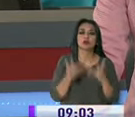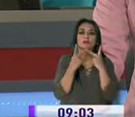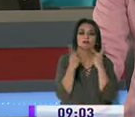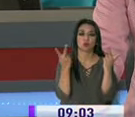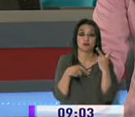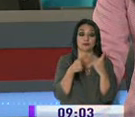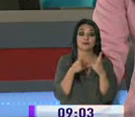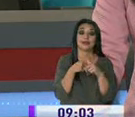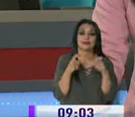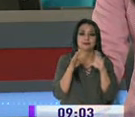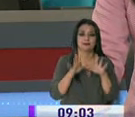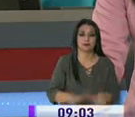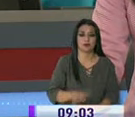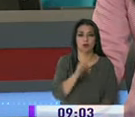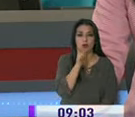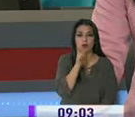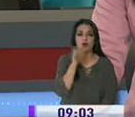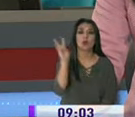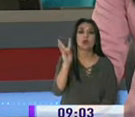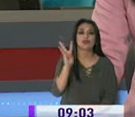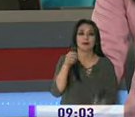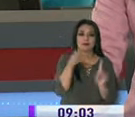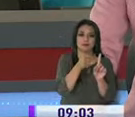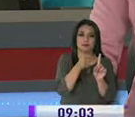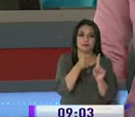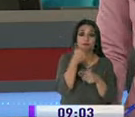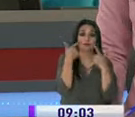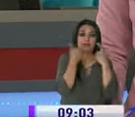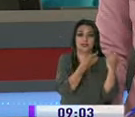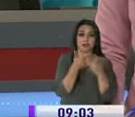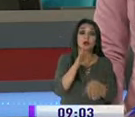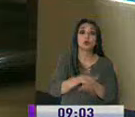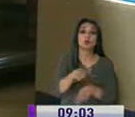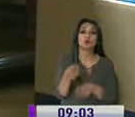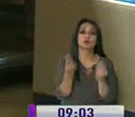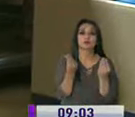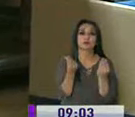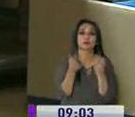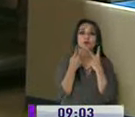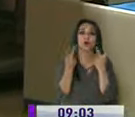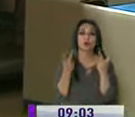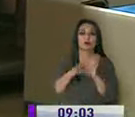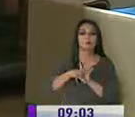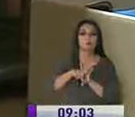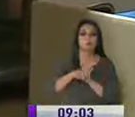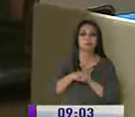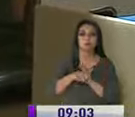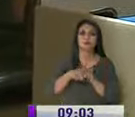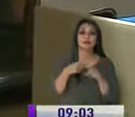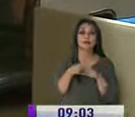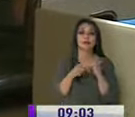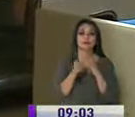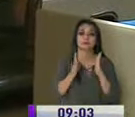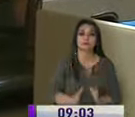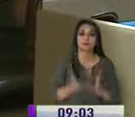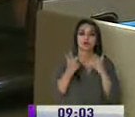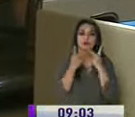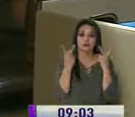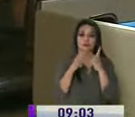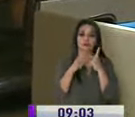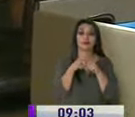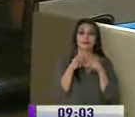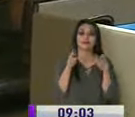Secretaría del Agua, Walter S. La Fiscalía lo acusa de peculado. sobre el exministro de Obras Públicas y exsecretario